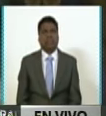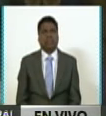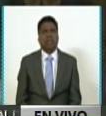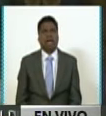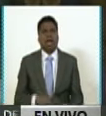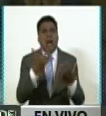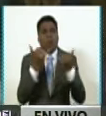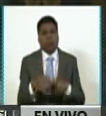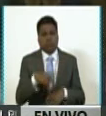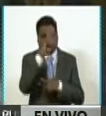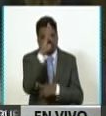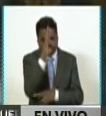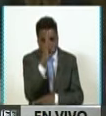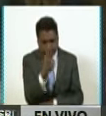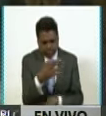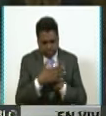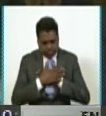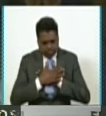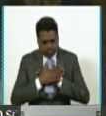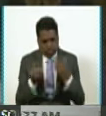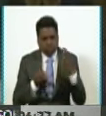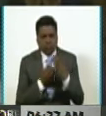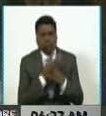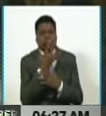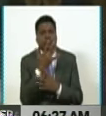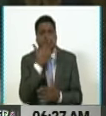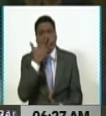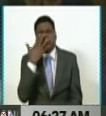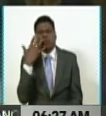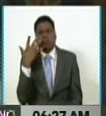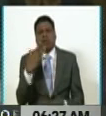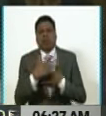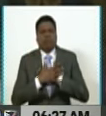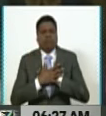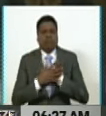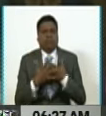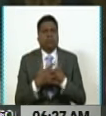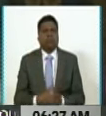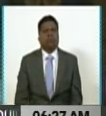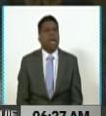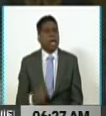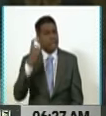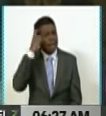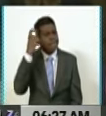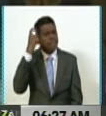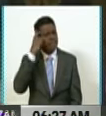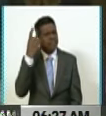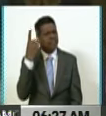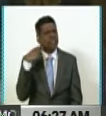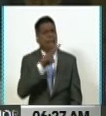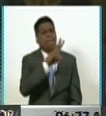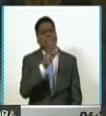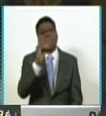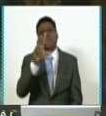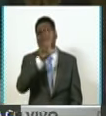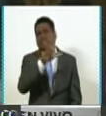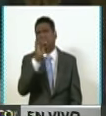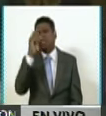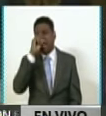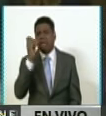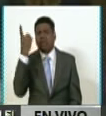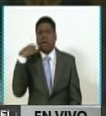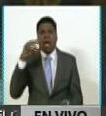honores con una ofrenda floral de vida. Obviamente esta fecha hace 20, 30 años atrás no era conmemorada porque querían borrar